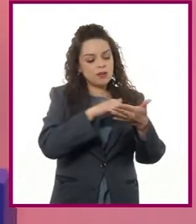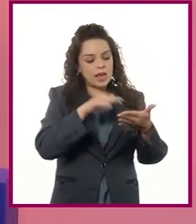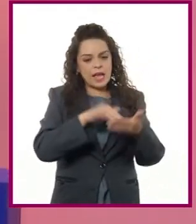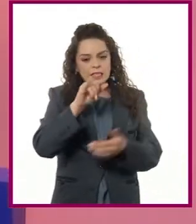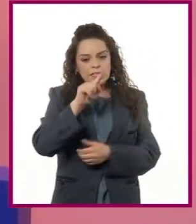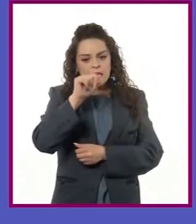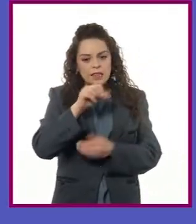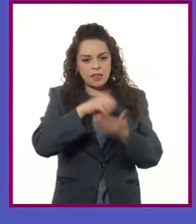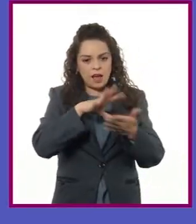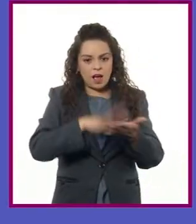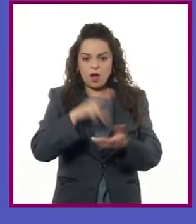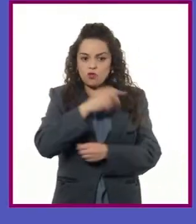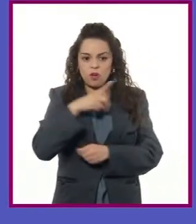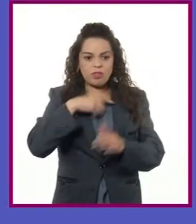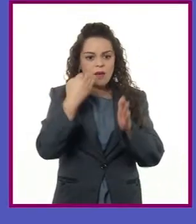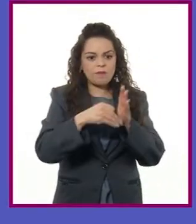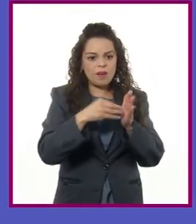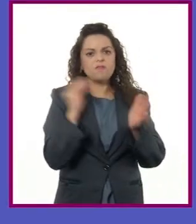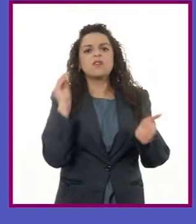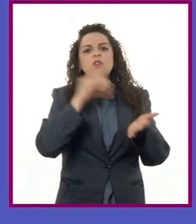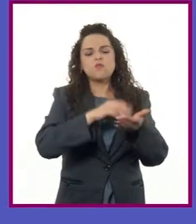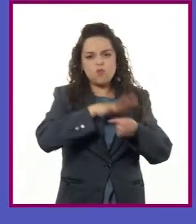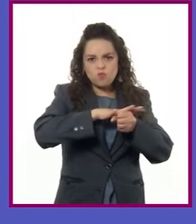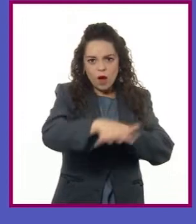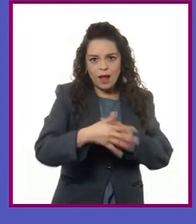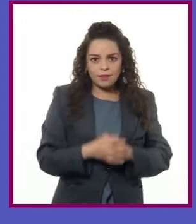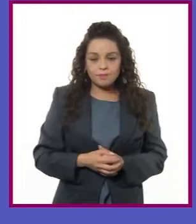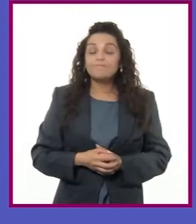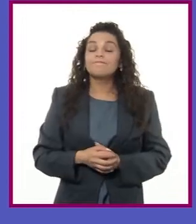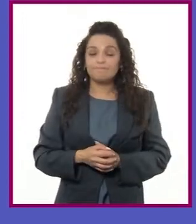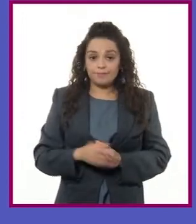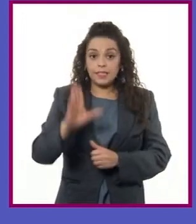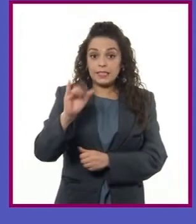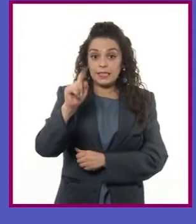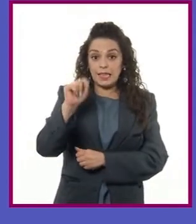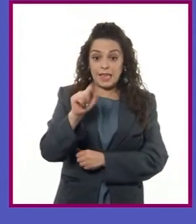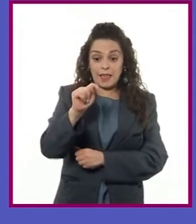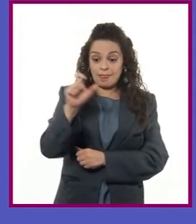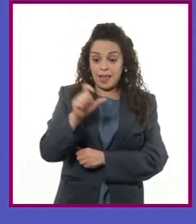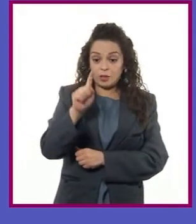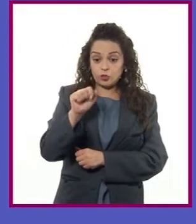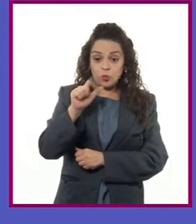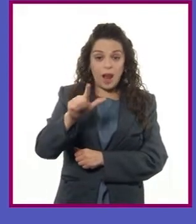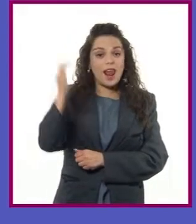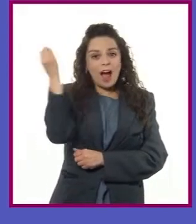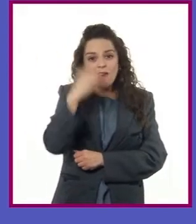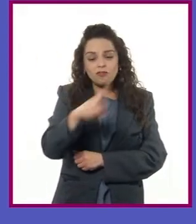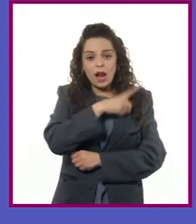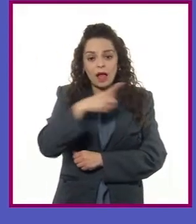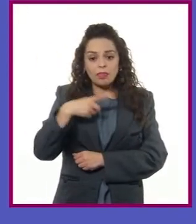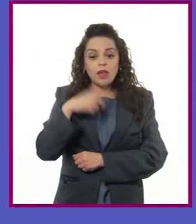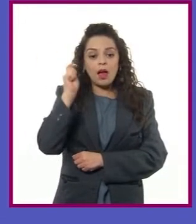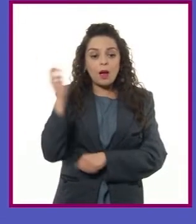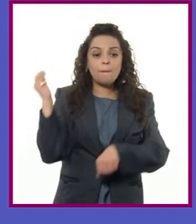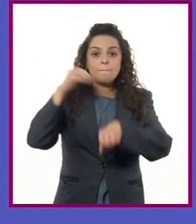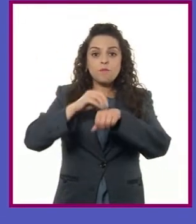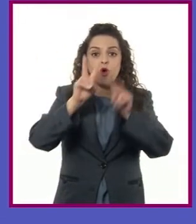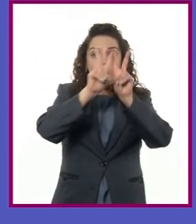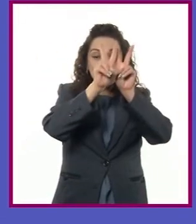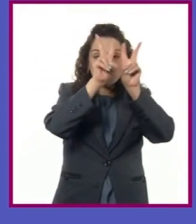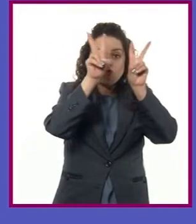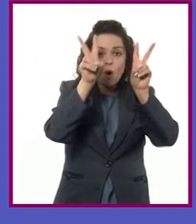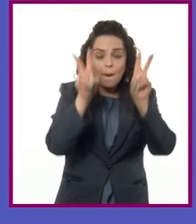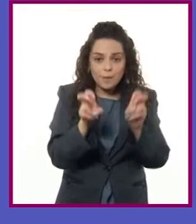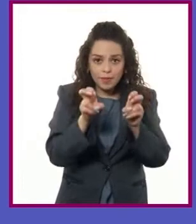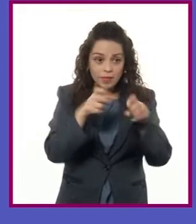que no deben faltar. La cita textual lleva obligatoriamente comillas que abran y cierren